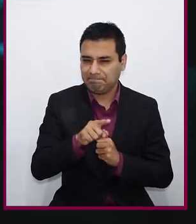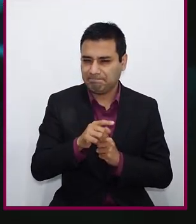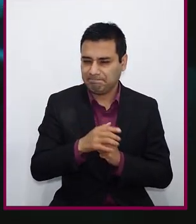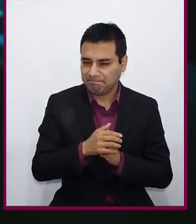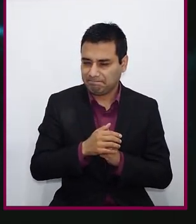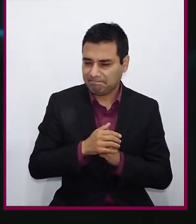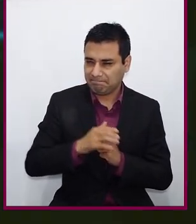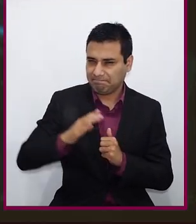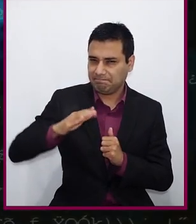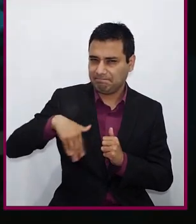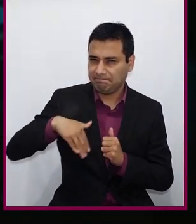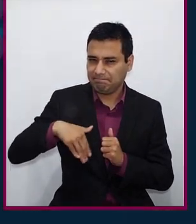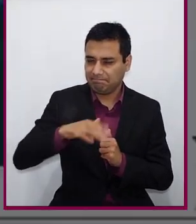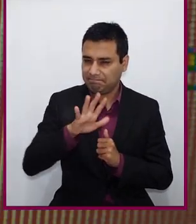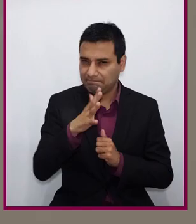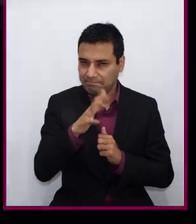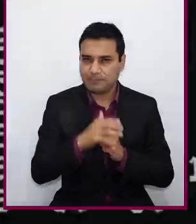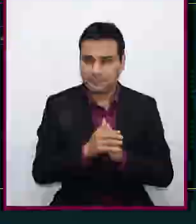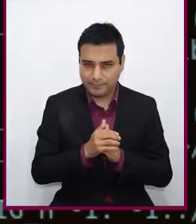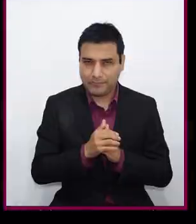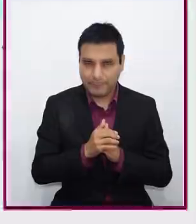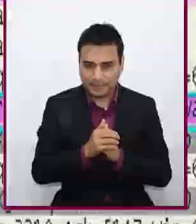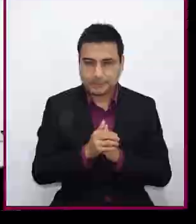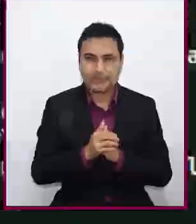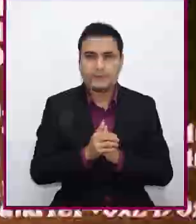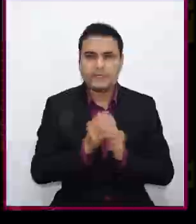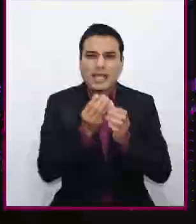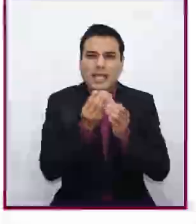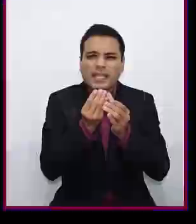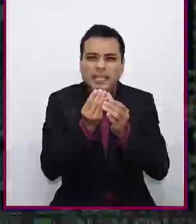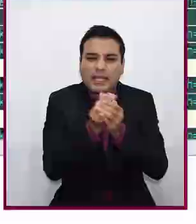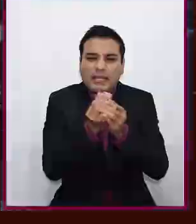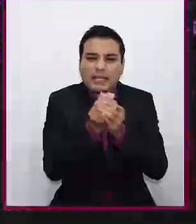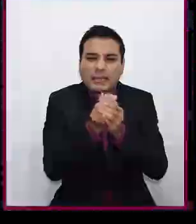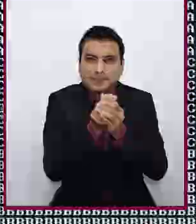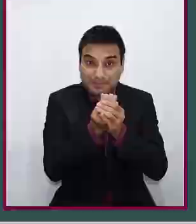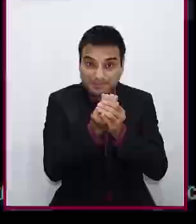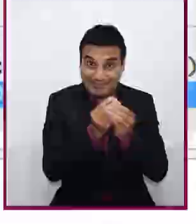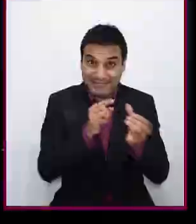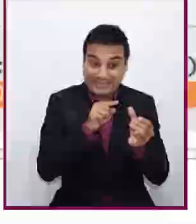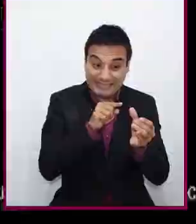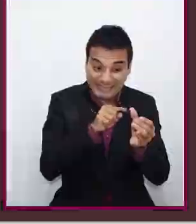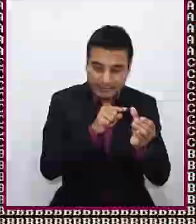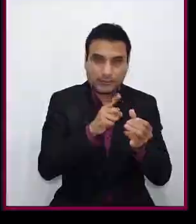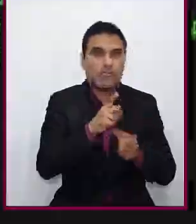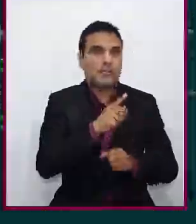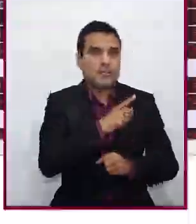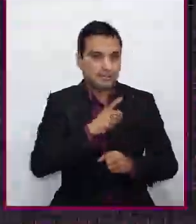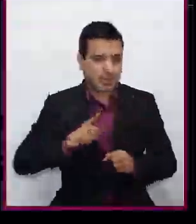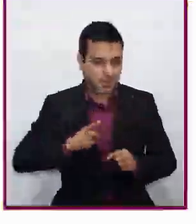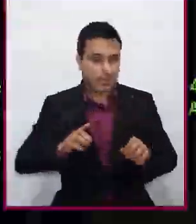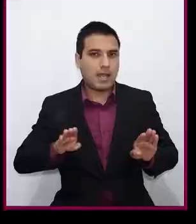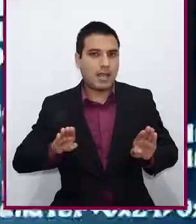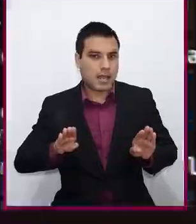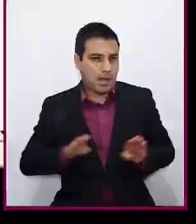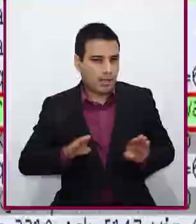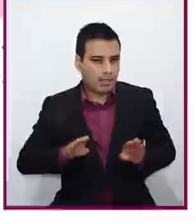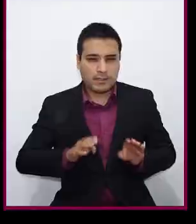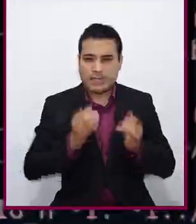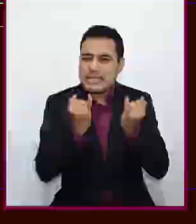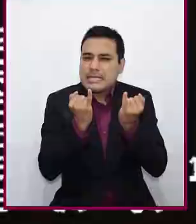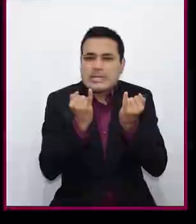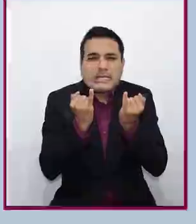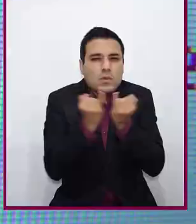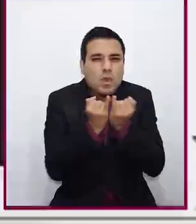lo tanto todos los objetos que se crean a partir de ella debe exponer para su uso sólo lo que sea necesario en programación el